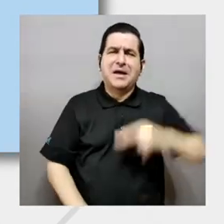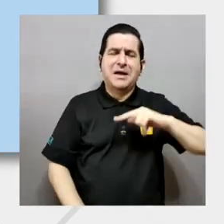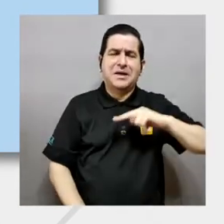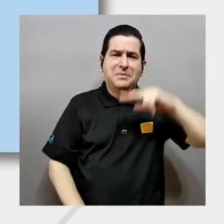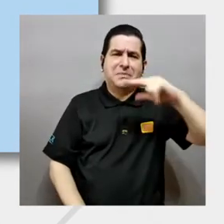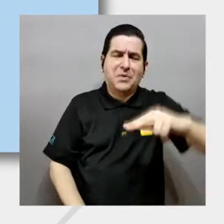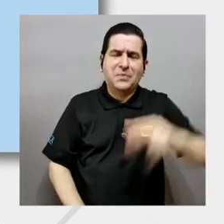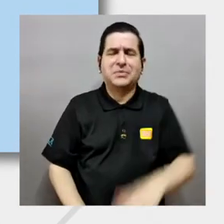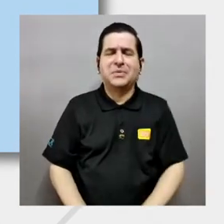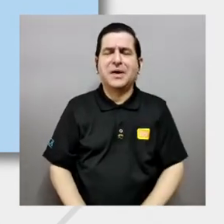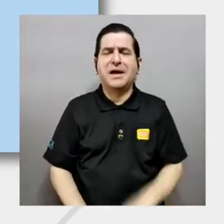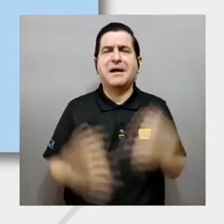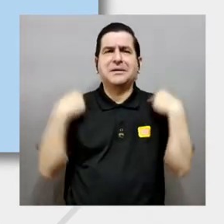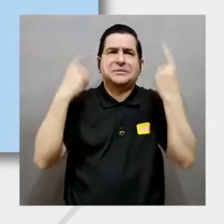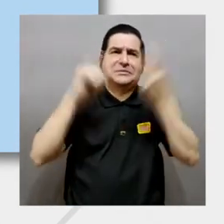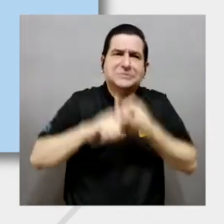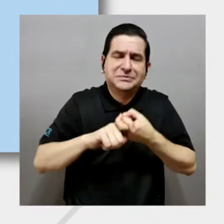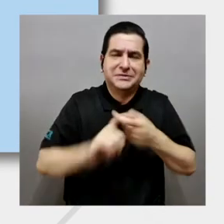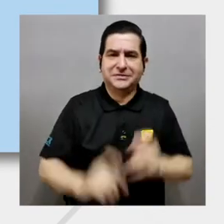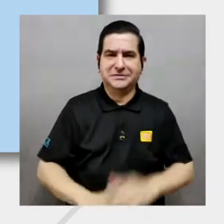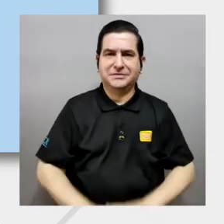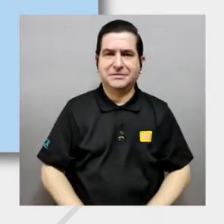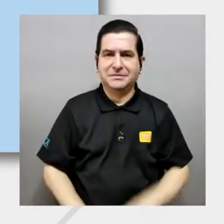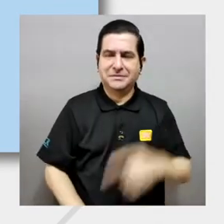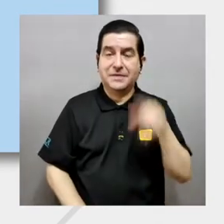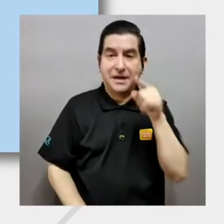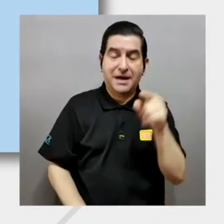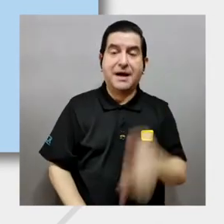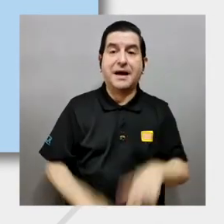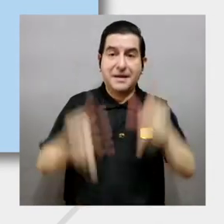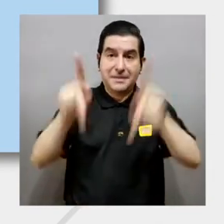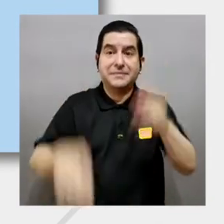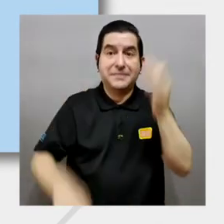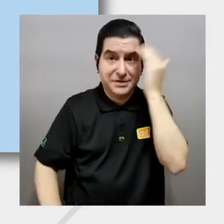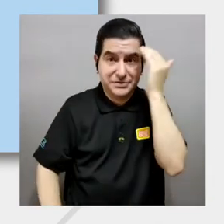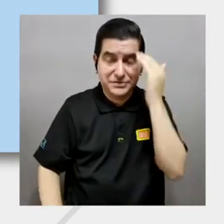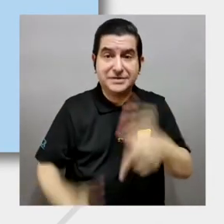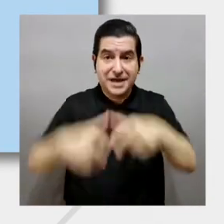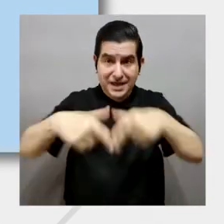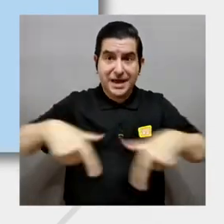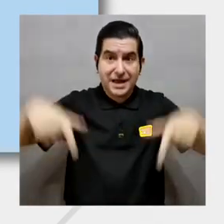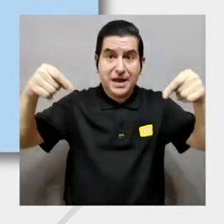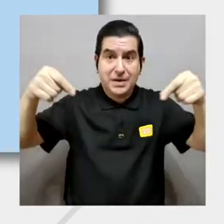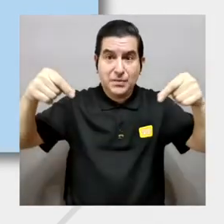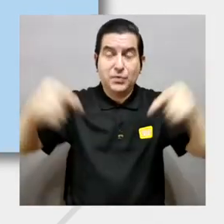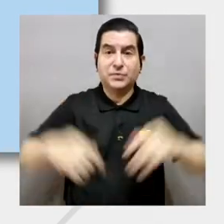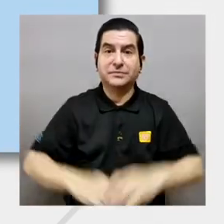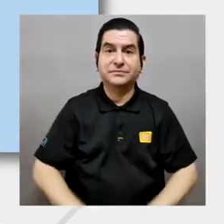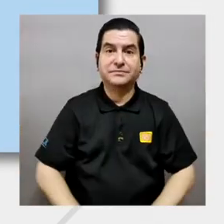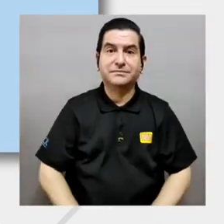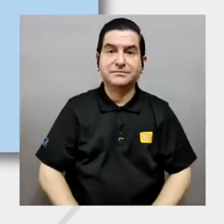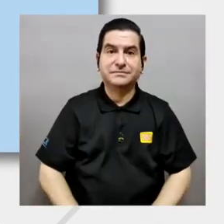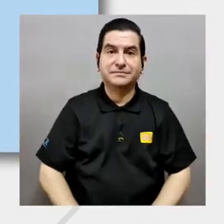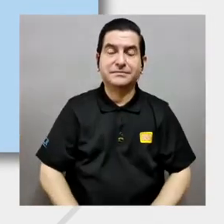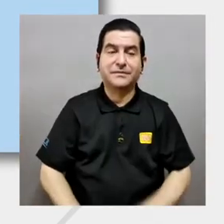están aplicando el inglés y el portugués y el español. En Japón